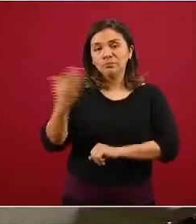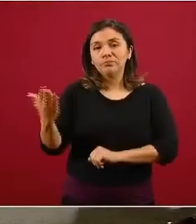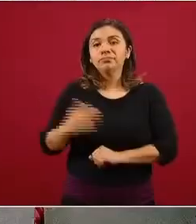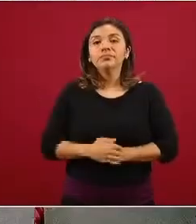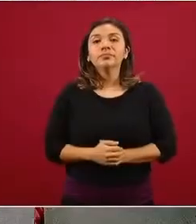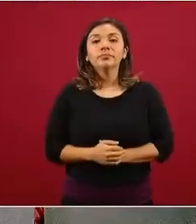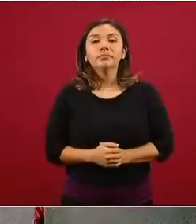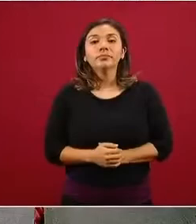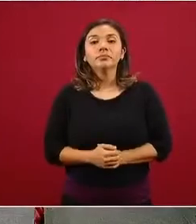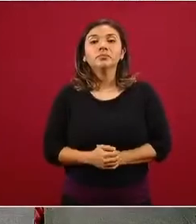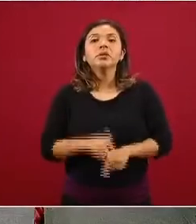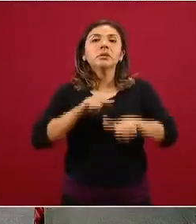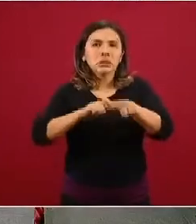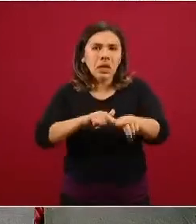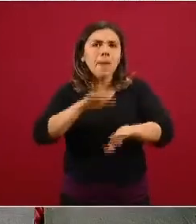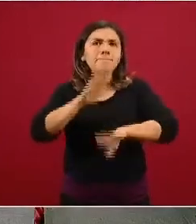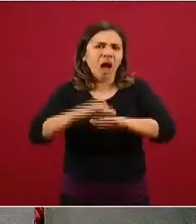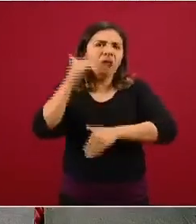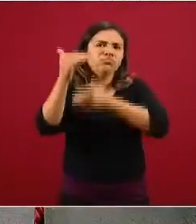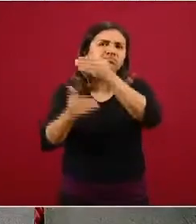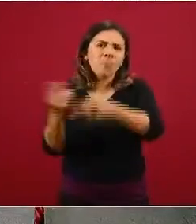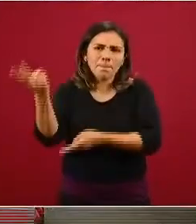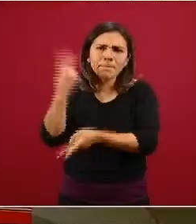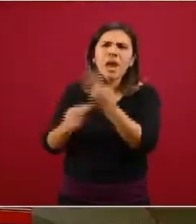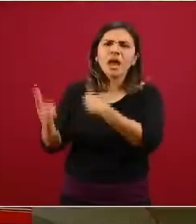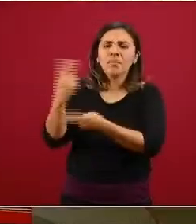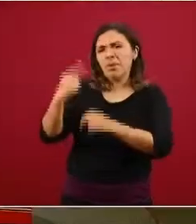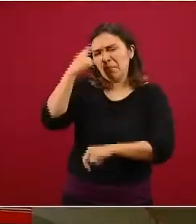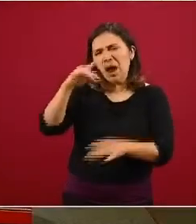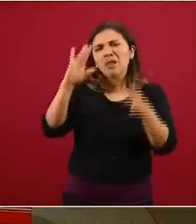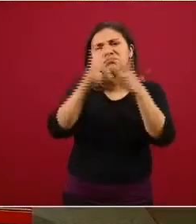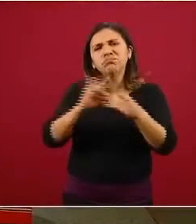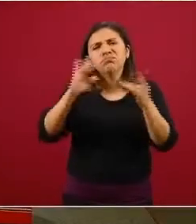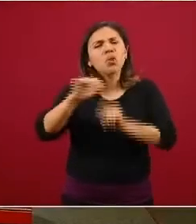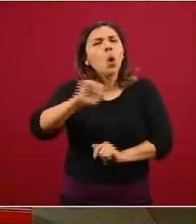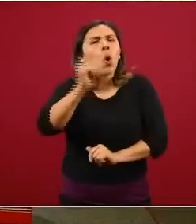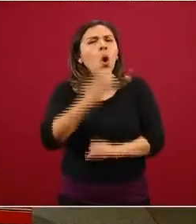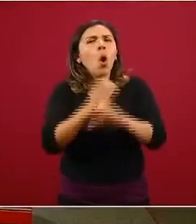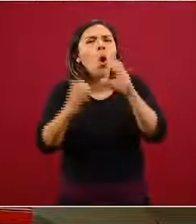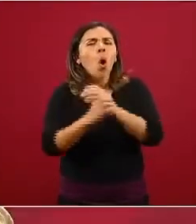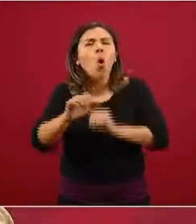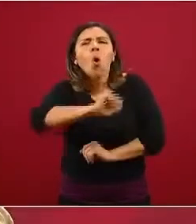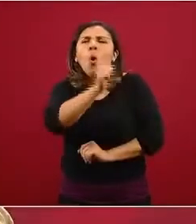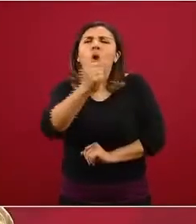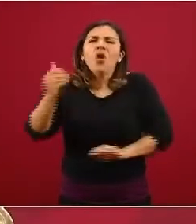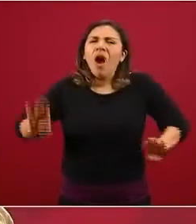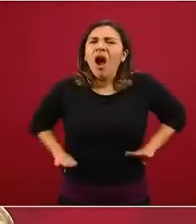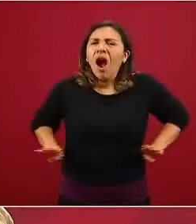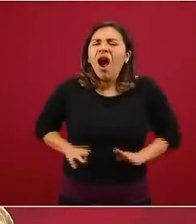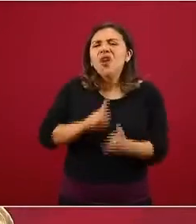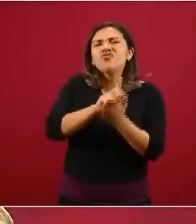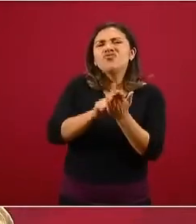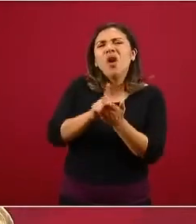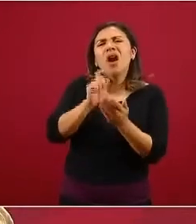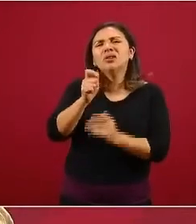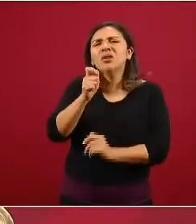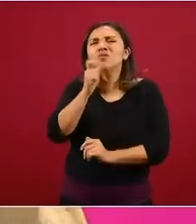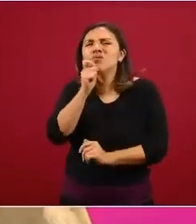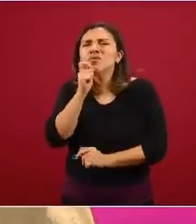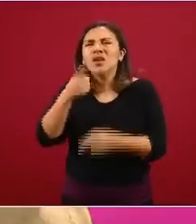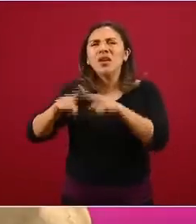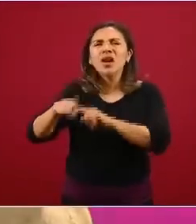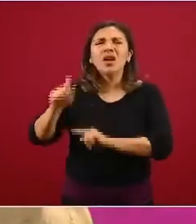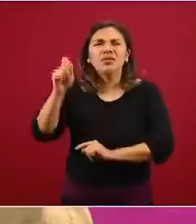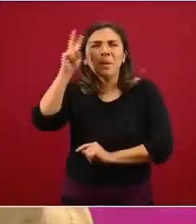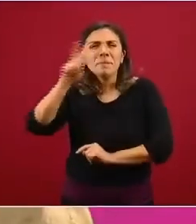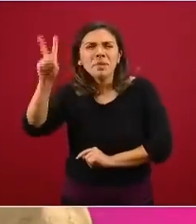Sabiki y seguirá viniendo para tratar elementos específicos de otras adicciones que son relevantes considerar